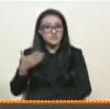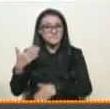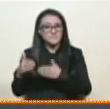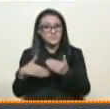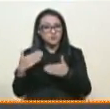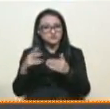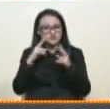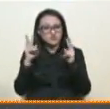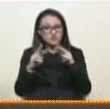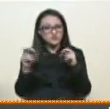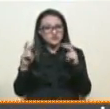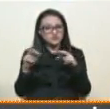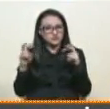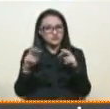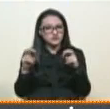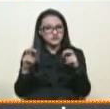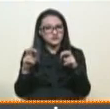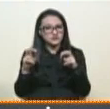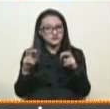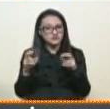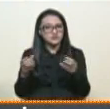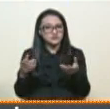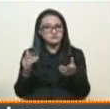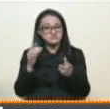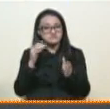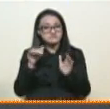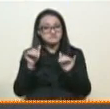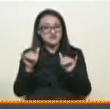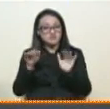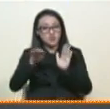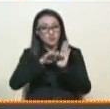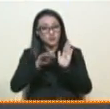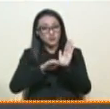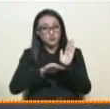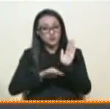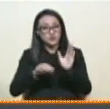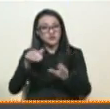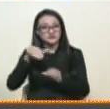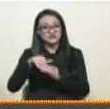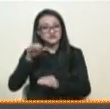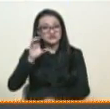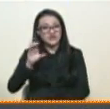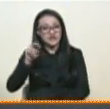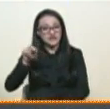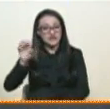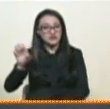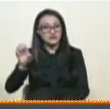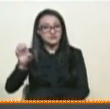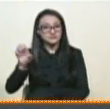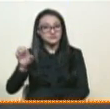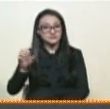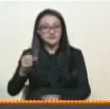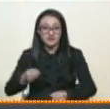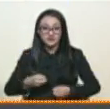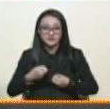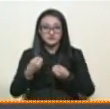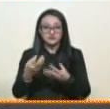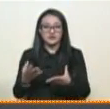procesos de auditoría que va a recibir ese registro electoral. Entonces, lo que es la